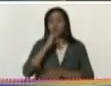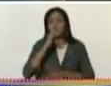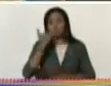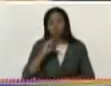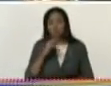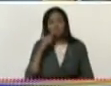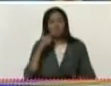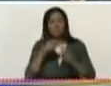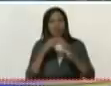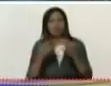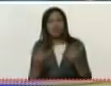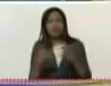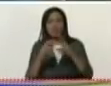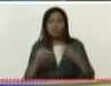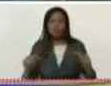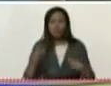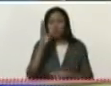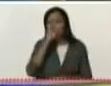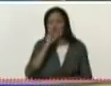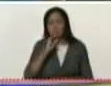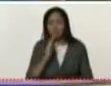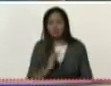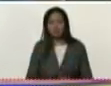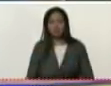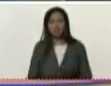se dirigen y están en territorio brasileño.